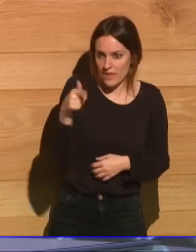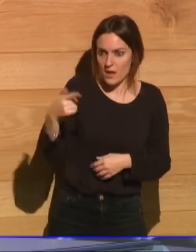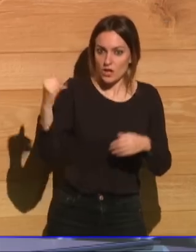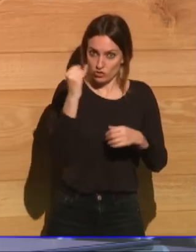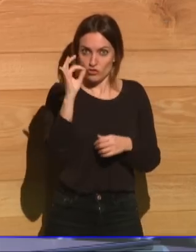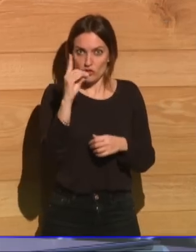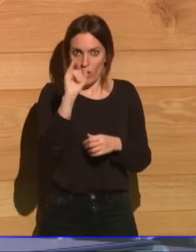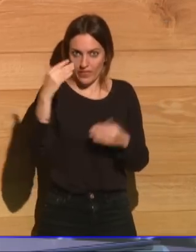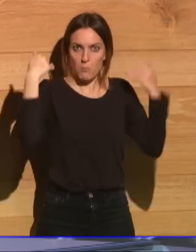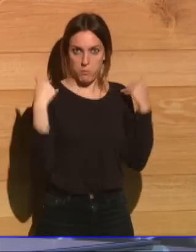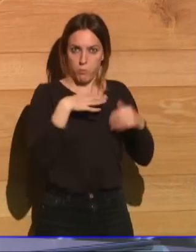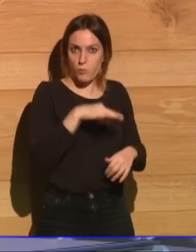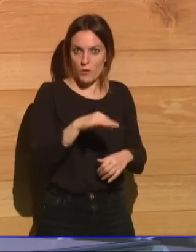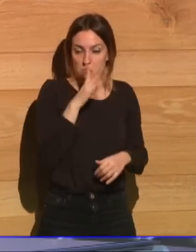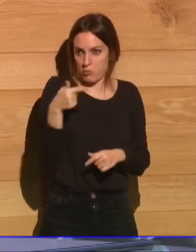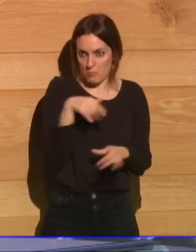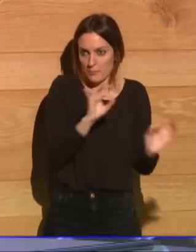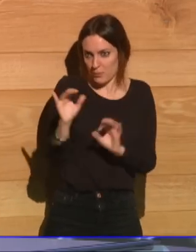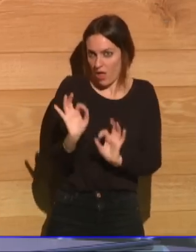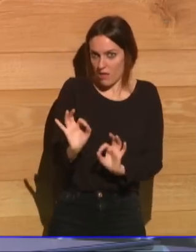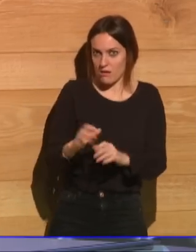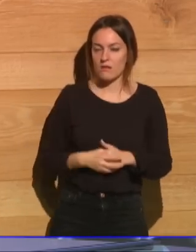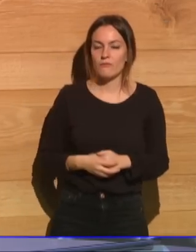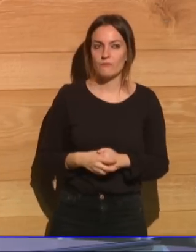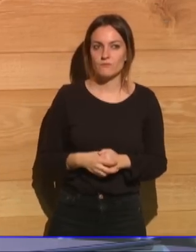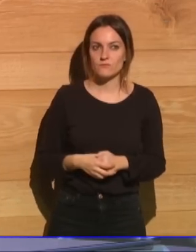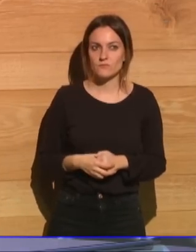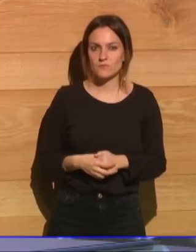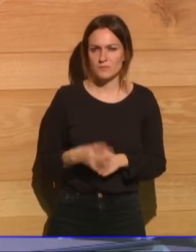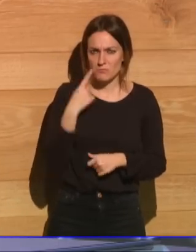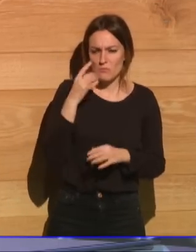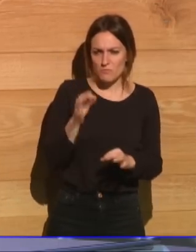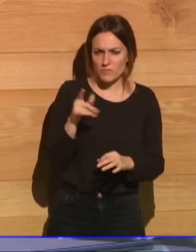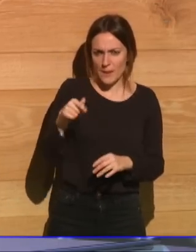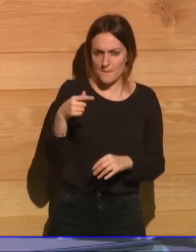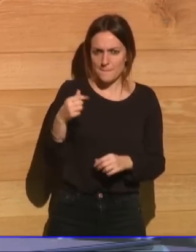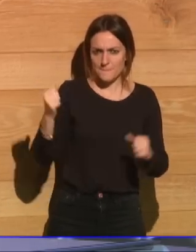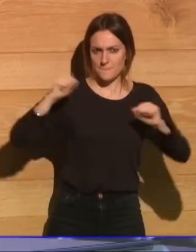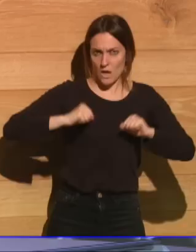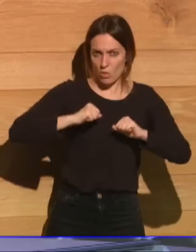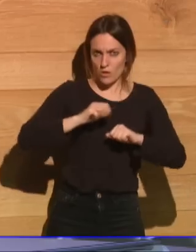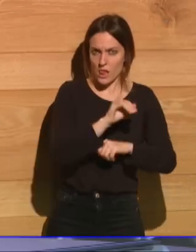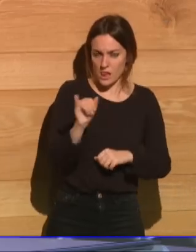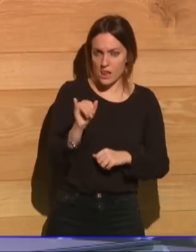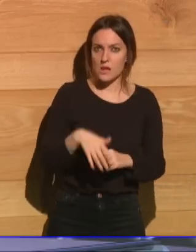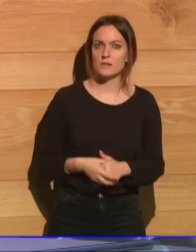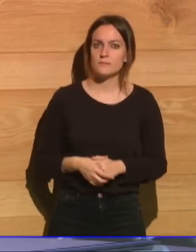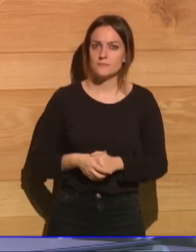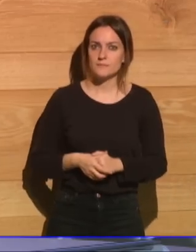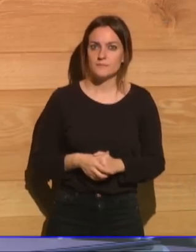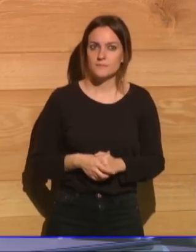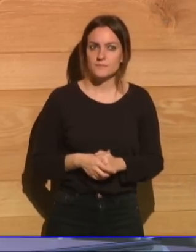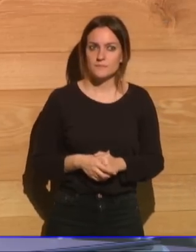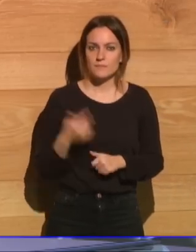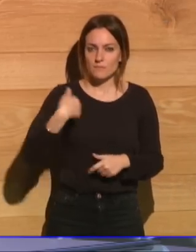Jodie seguro, que está perfectamente preparada para hacerlo. Y efectivamente tú le notas esa madurez actoral. O sea, ese